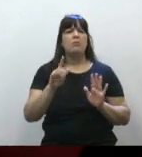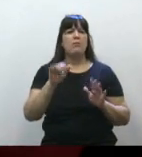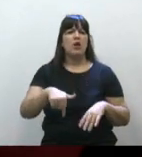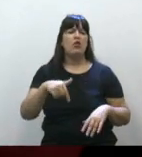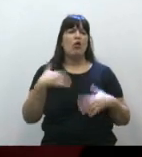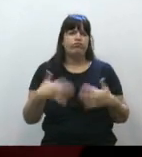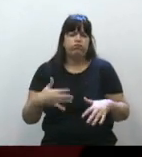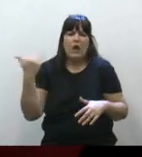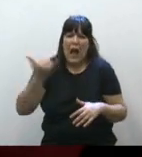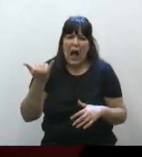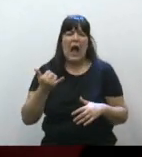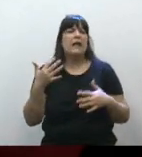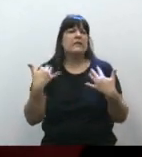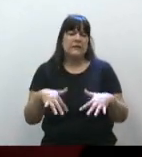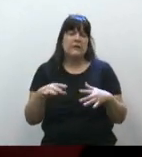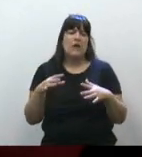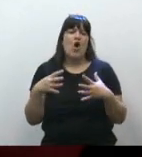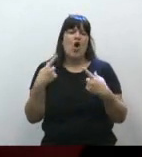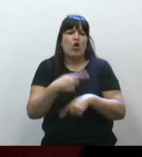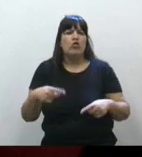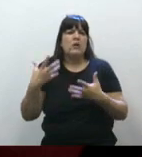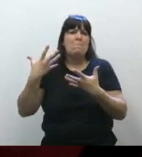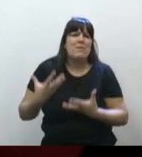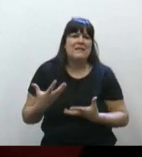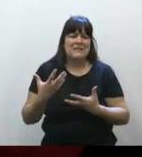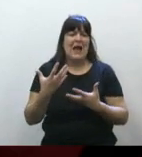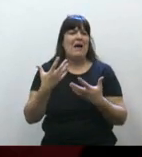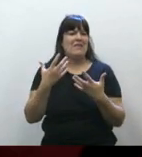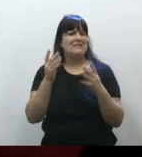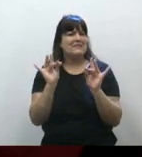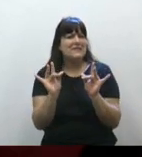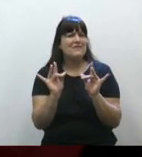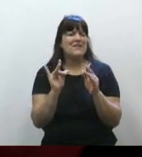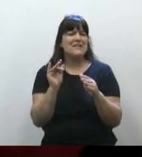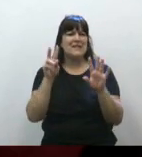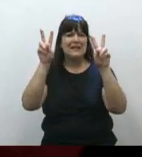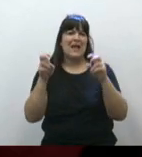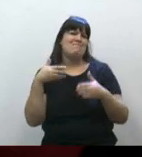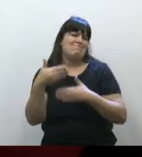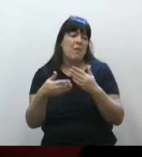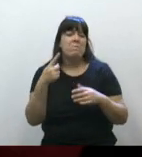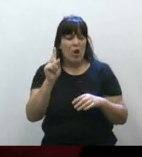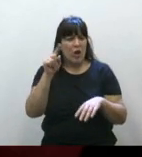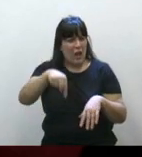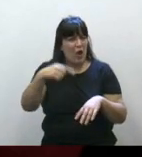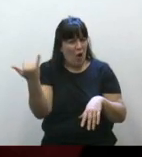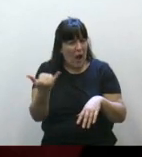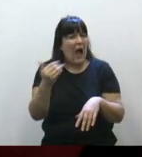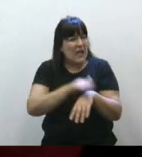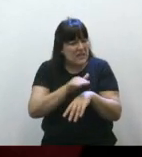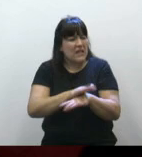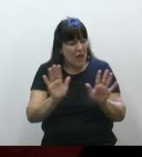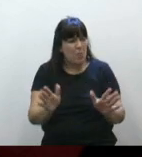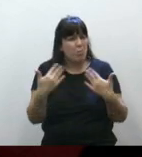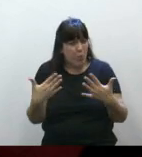pesadas que a veces impiden avanzar en estos temas pero creo que estamos a tiempo porque me parece que más allá